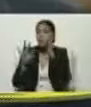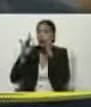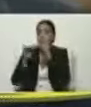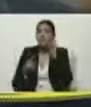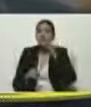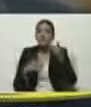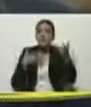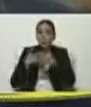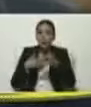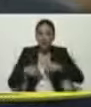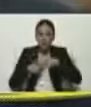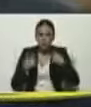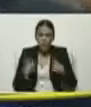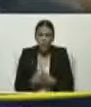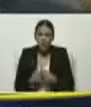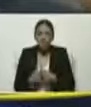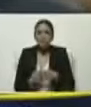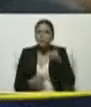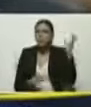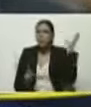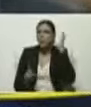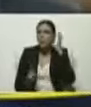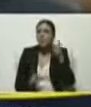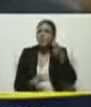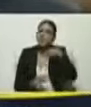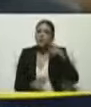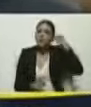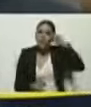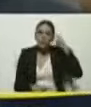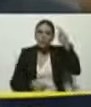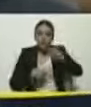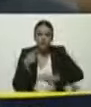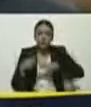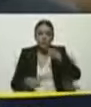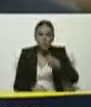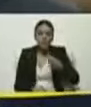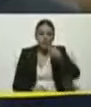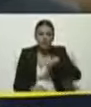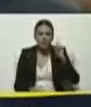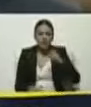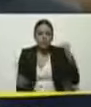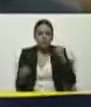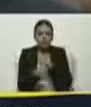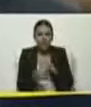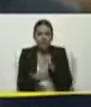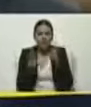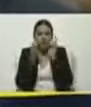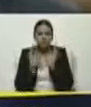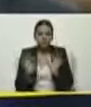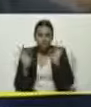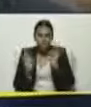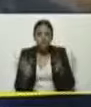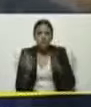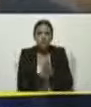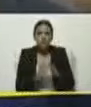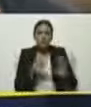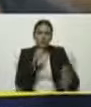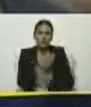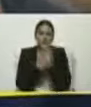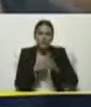el juramento como libertadores y libertadoras del pueblo que acaban de